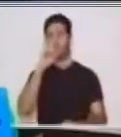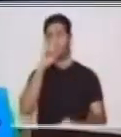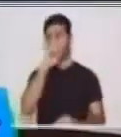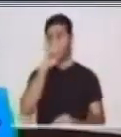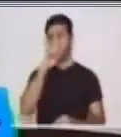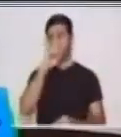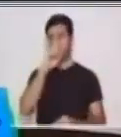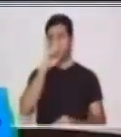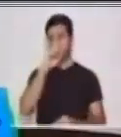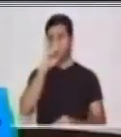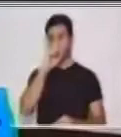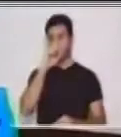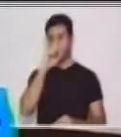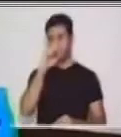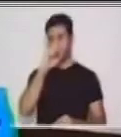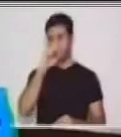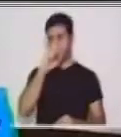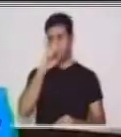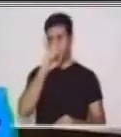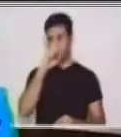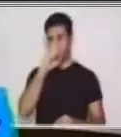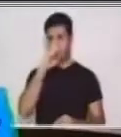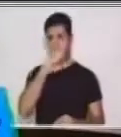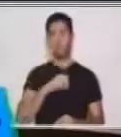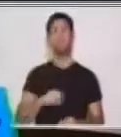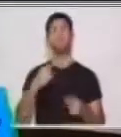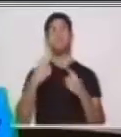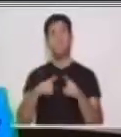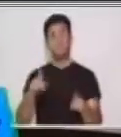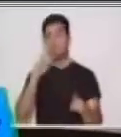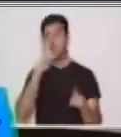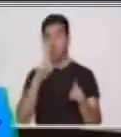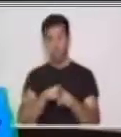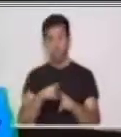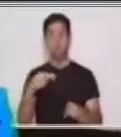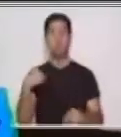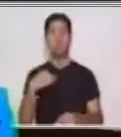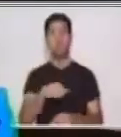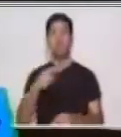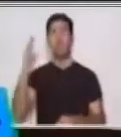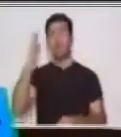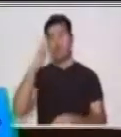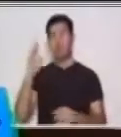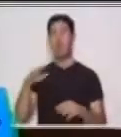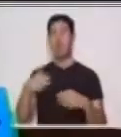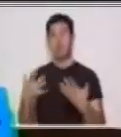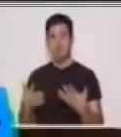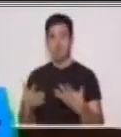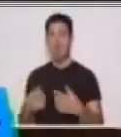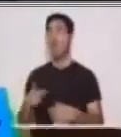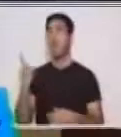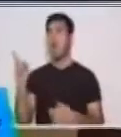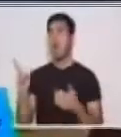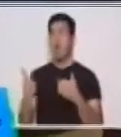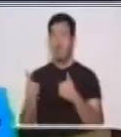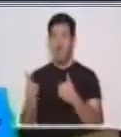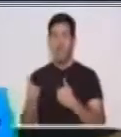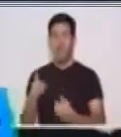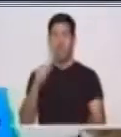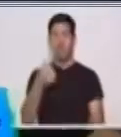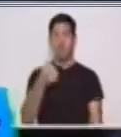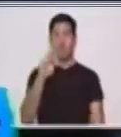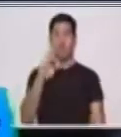Pero además, también recordemos que hay aristas. ¿Cuáles son las